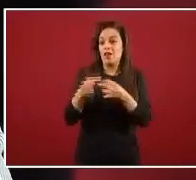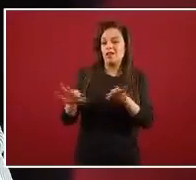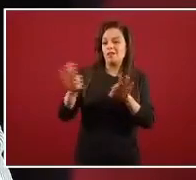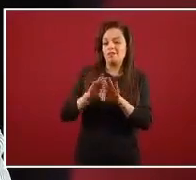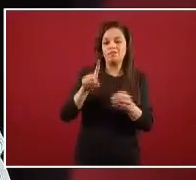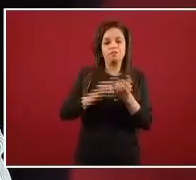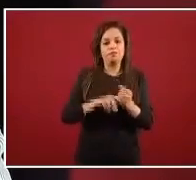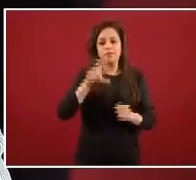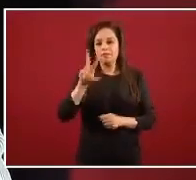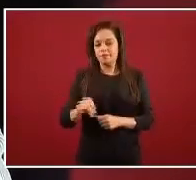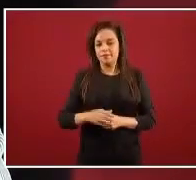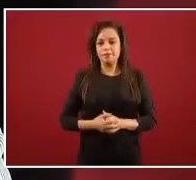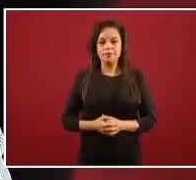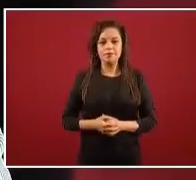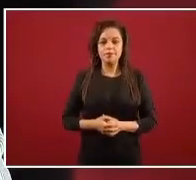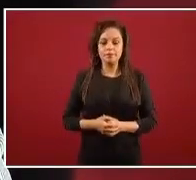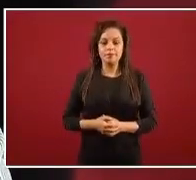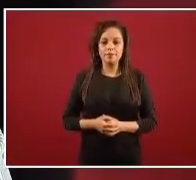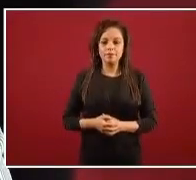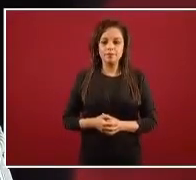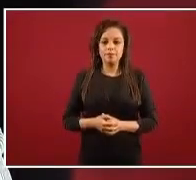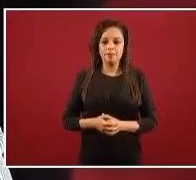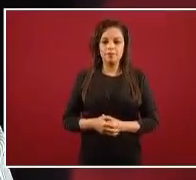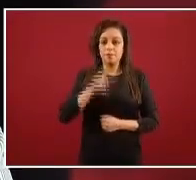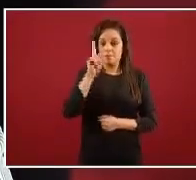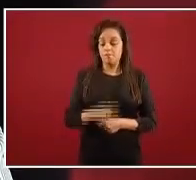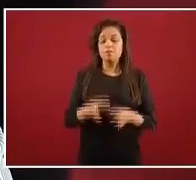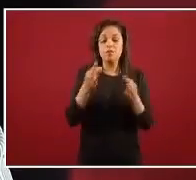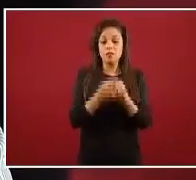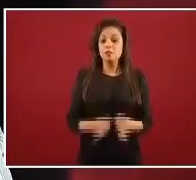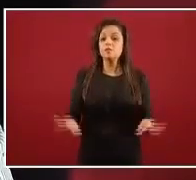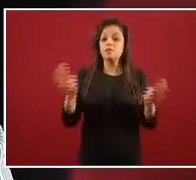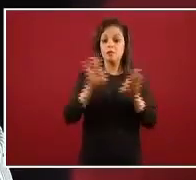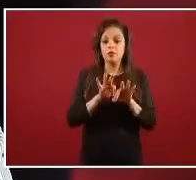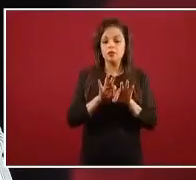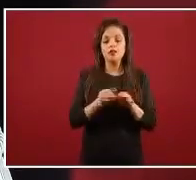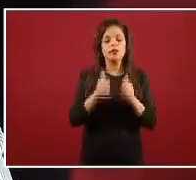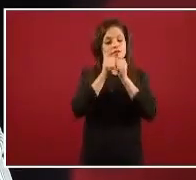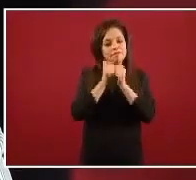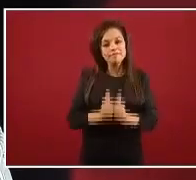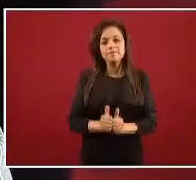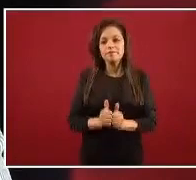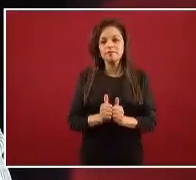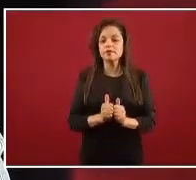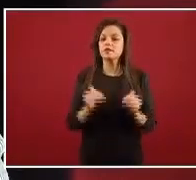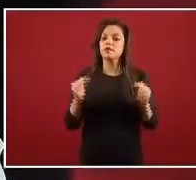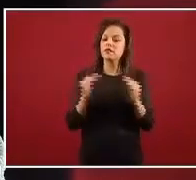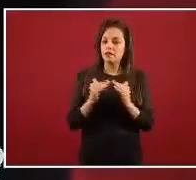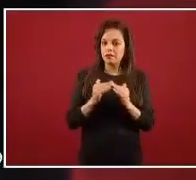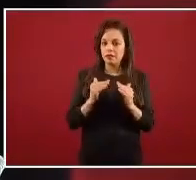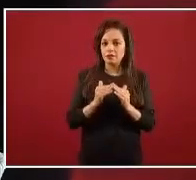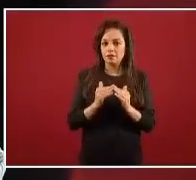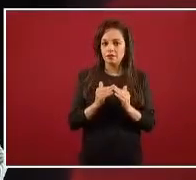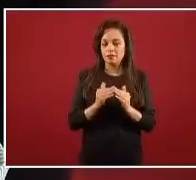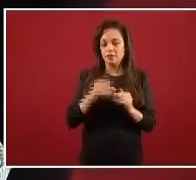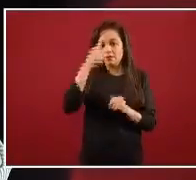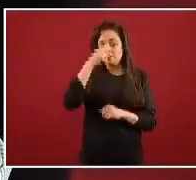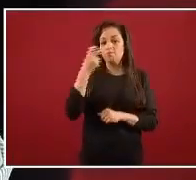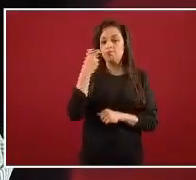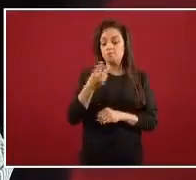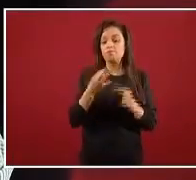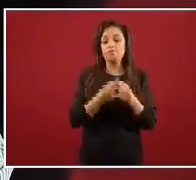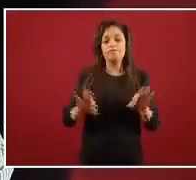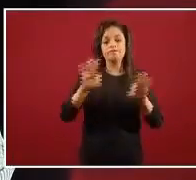desprecia lo que hace. Lo importante es quedarnos en casa. Lo importante es reducir